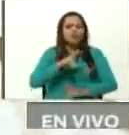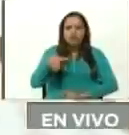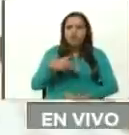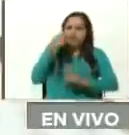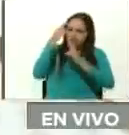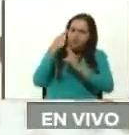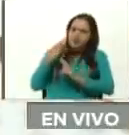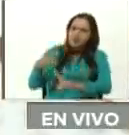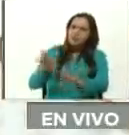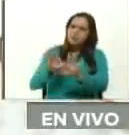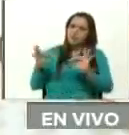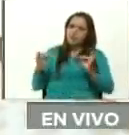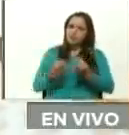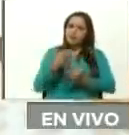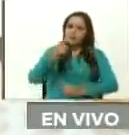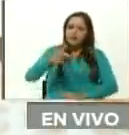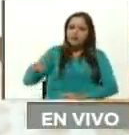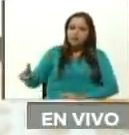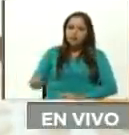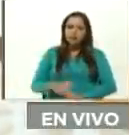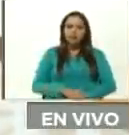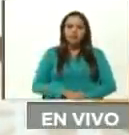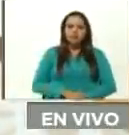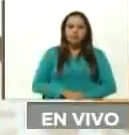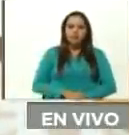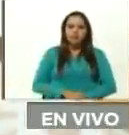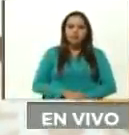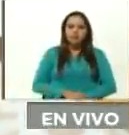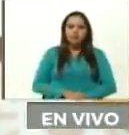a los familiares de las víctimas, y con ellos